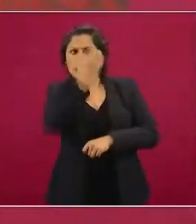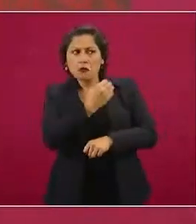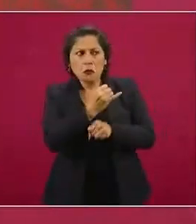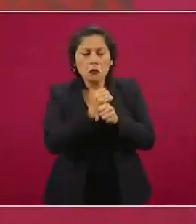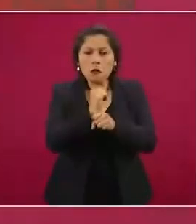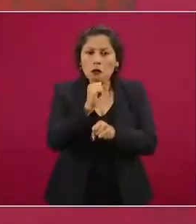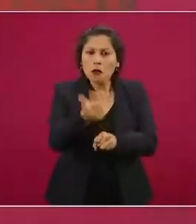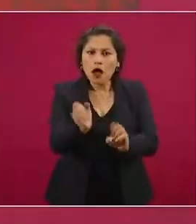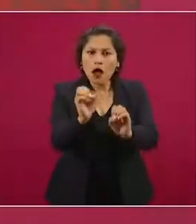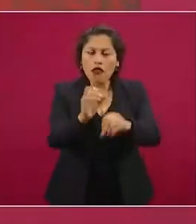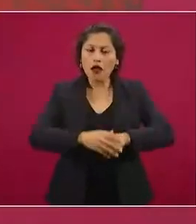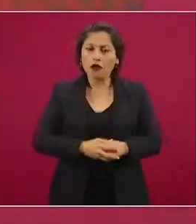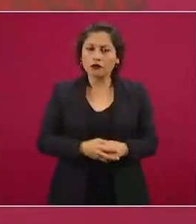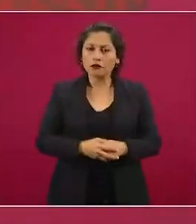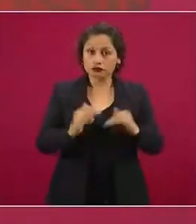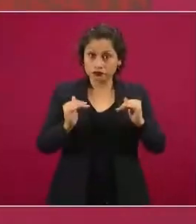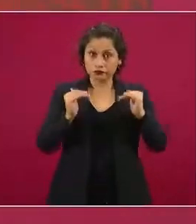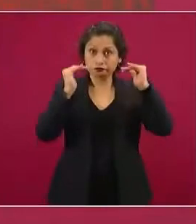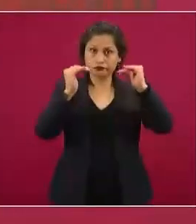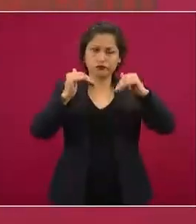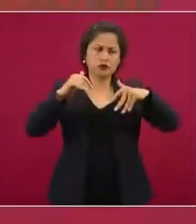Esos eran negocios, ¿no?